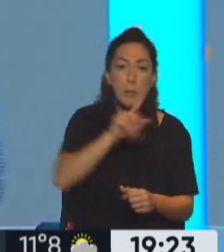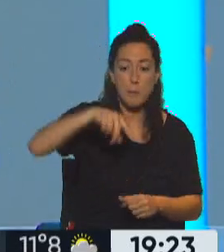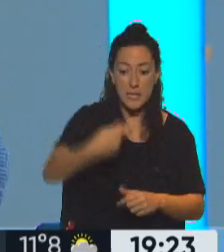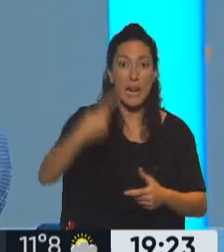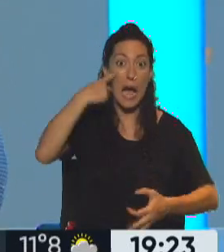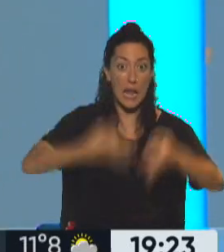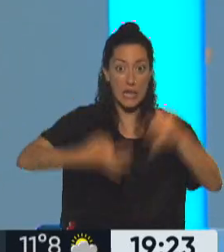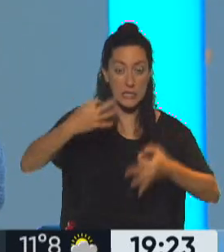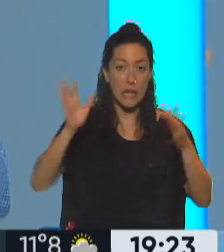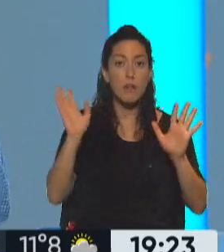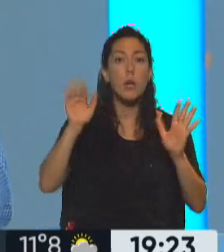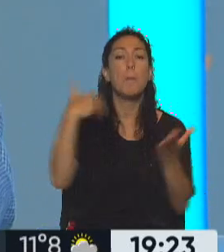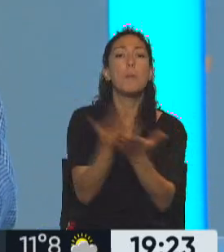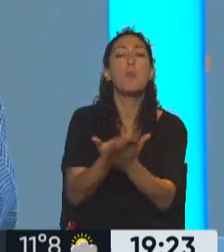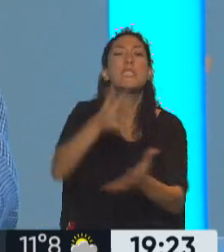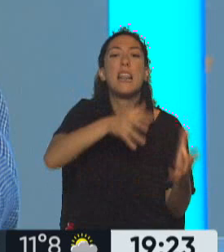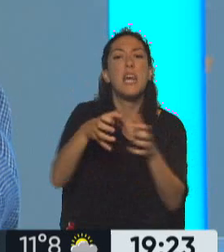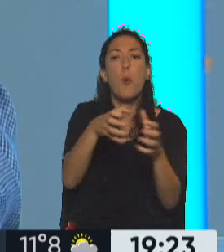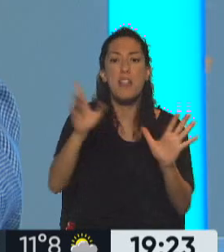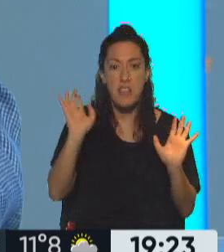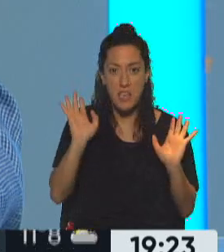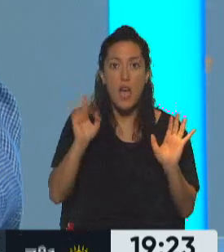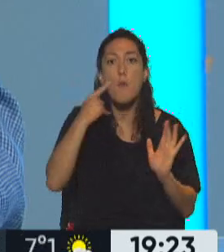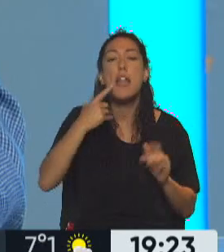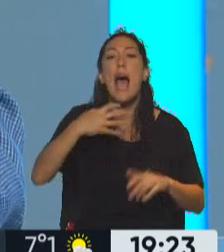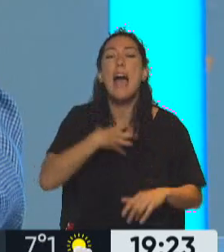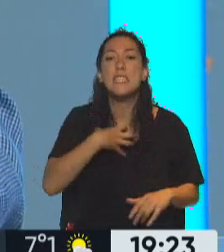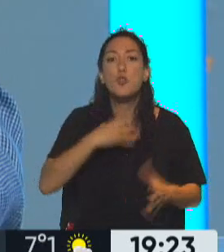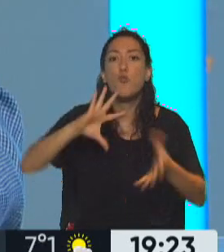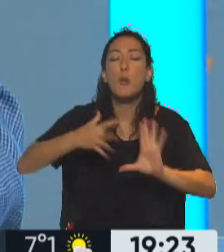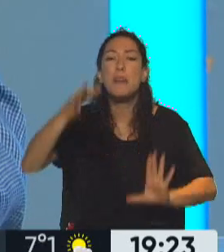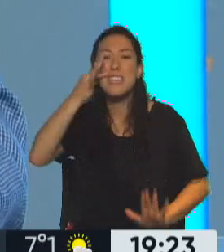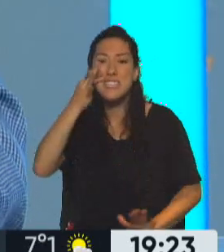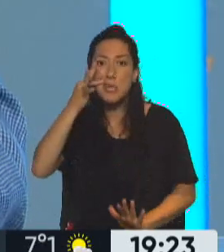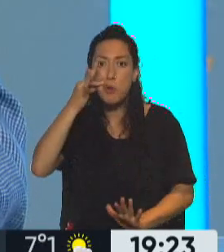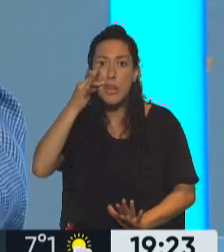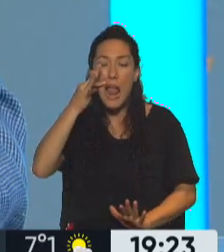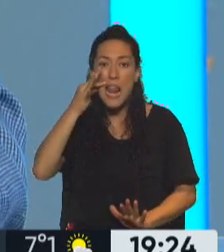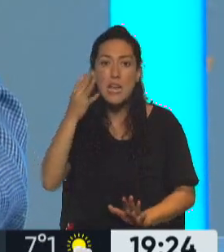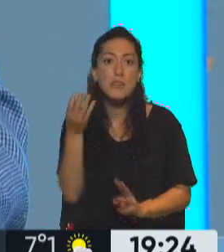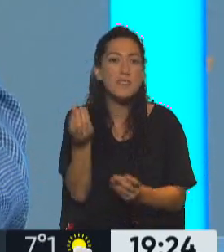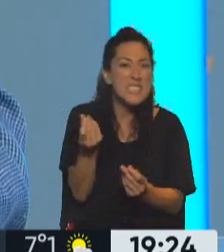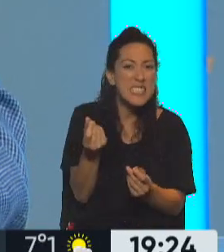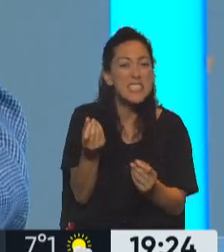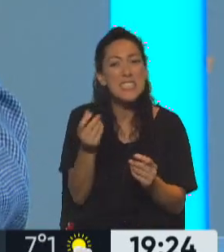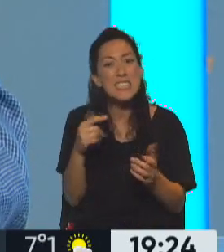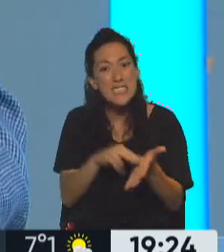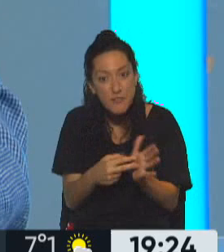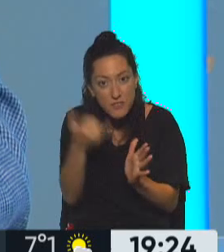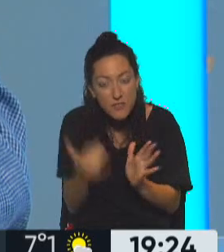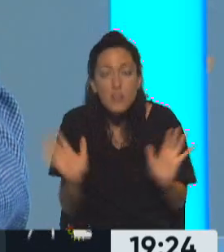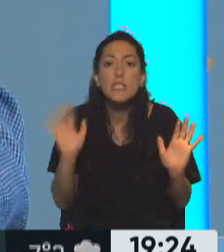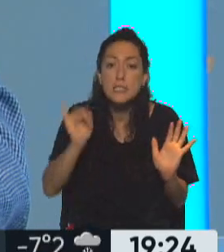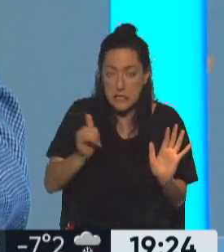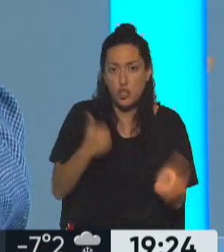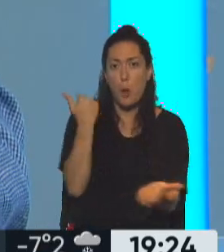Esta es una propuesta para debate es si esta actitud testimonial tiene sentido yo creo que sí por eso lo